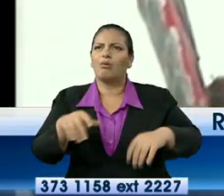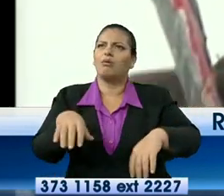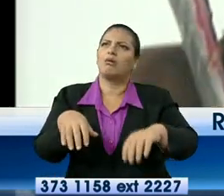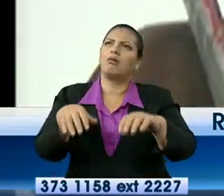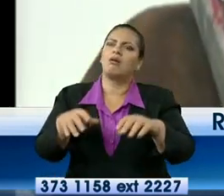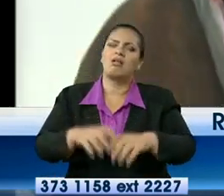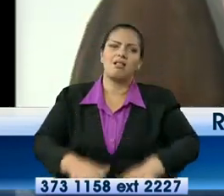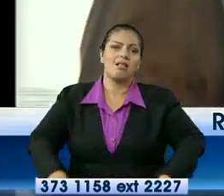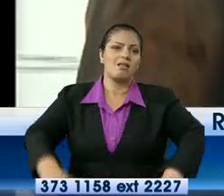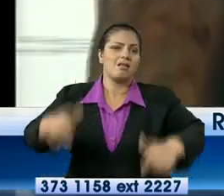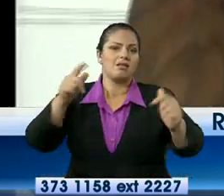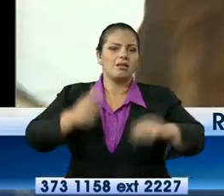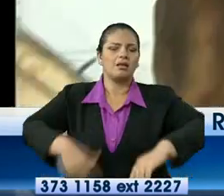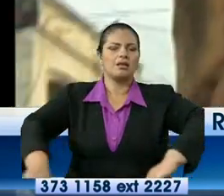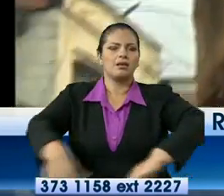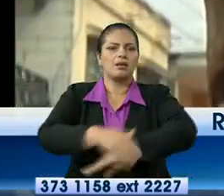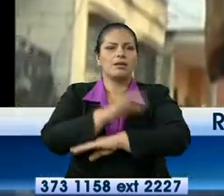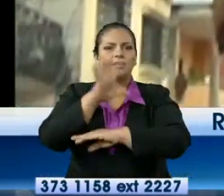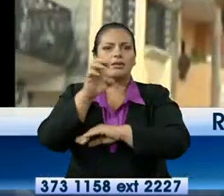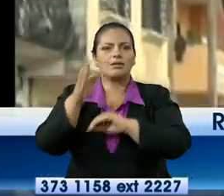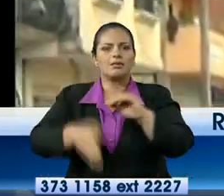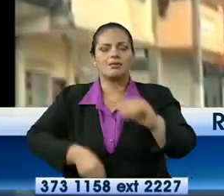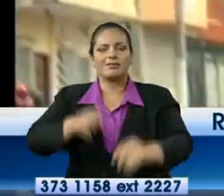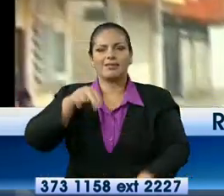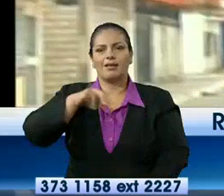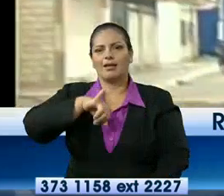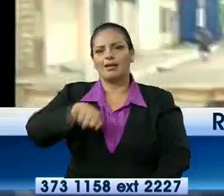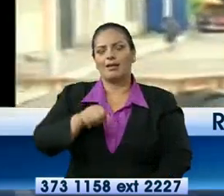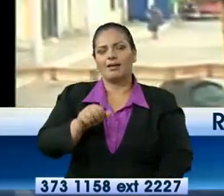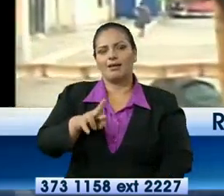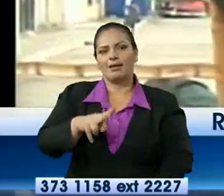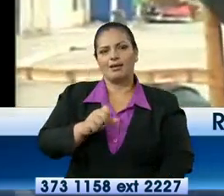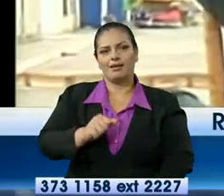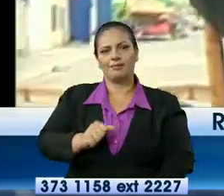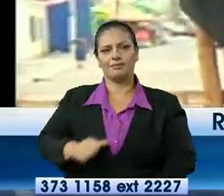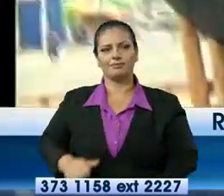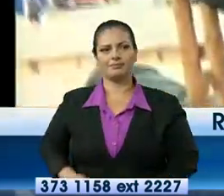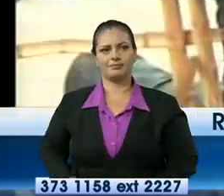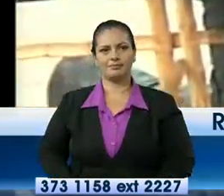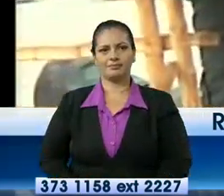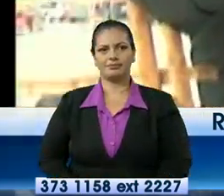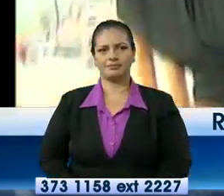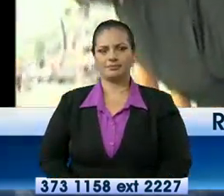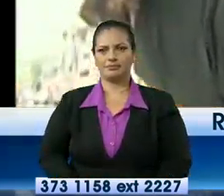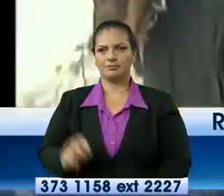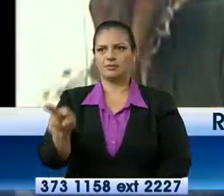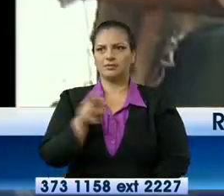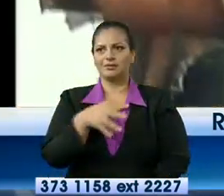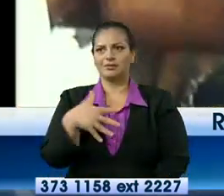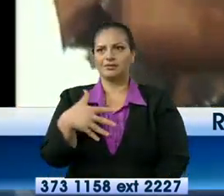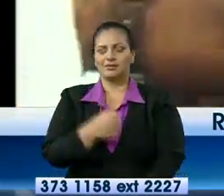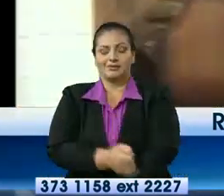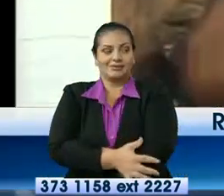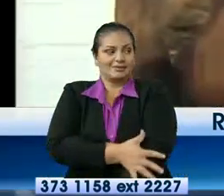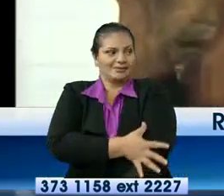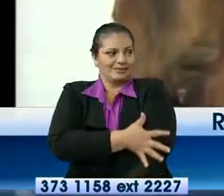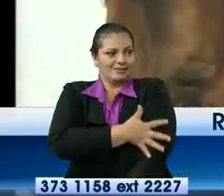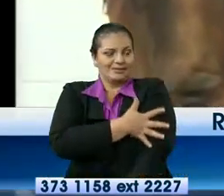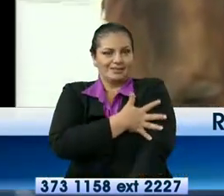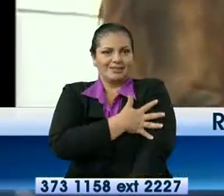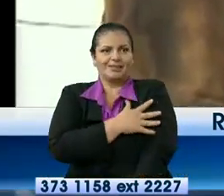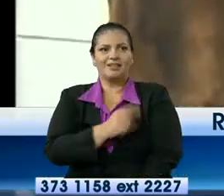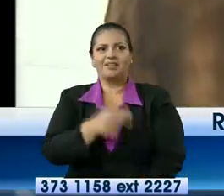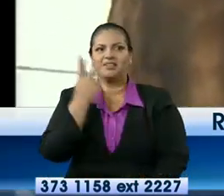acá en la calle 15 y Capitán Nájera. Como vemos allí, muñecos de terror, el machete en la